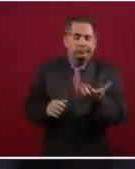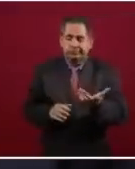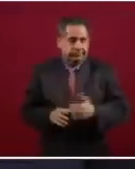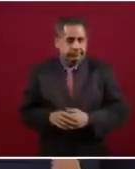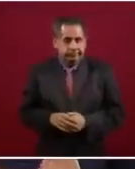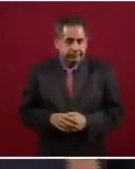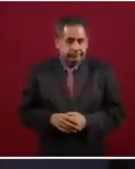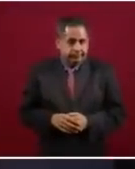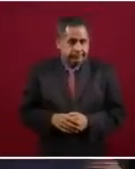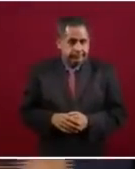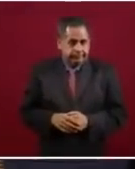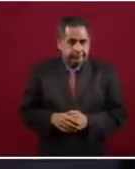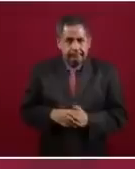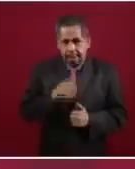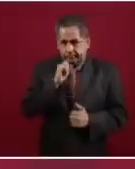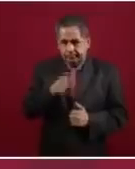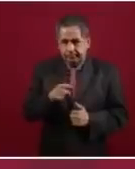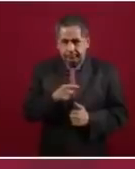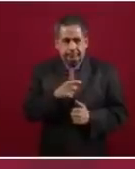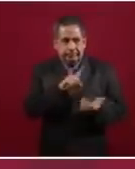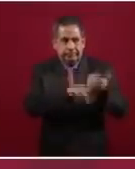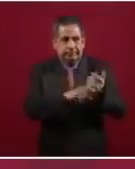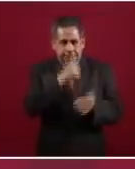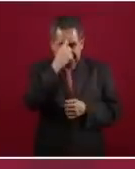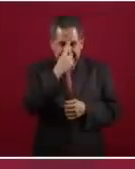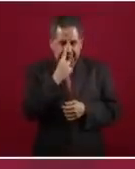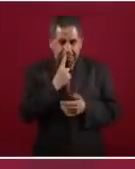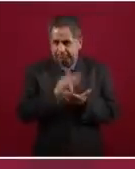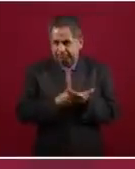entonces tienen una doble